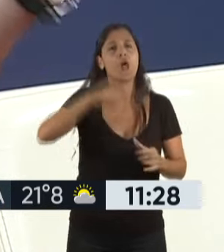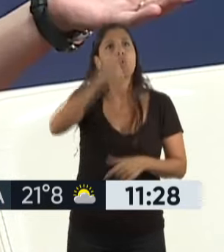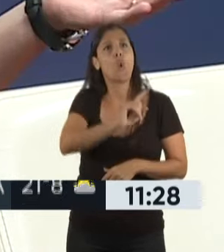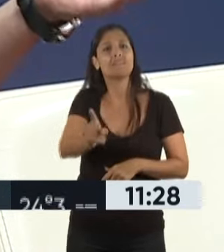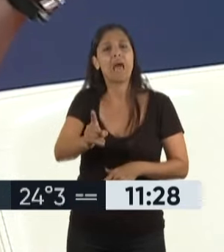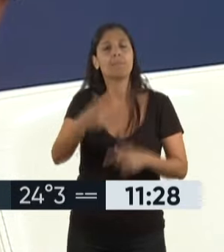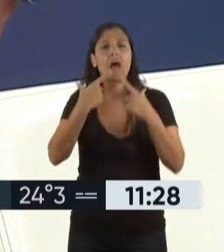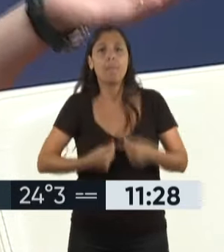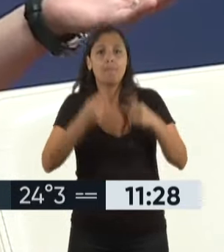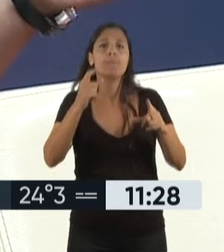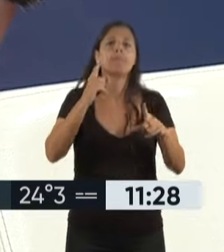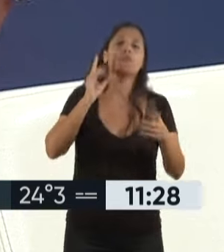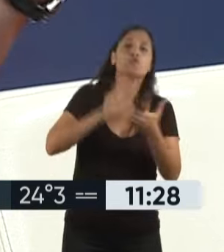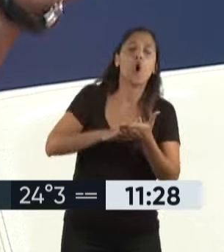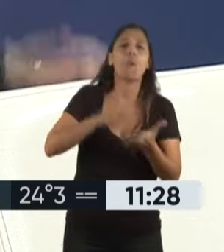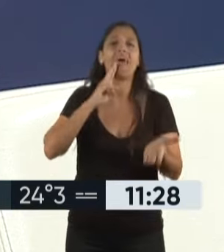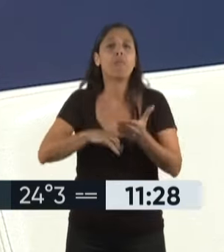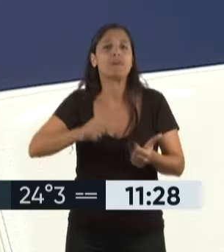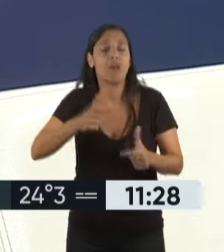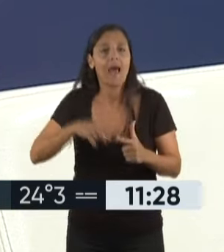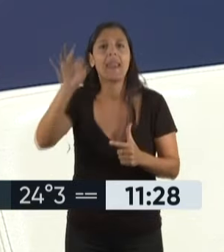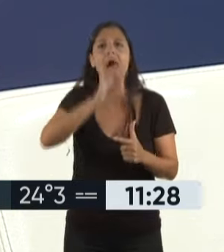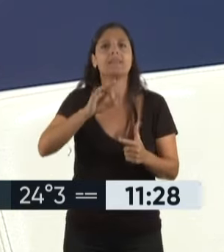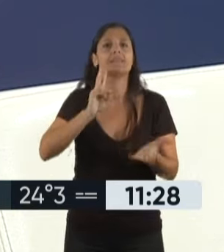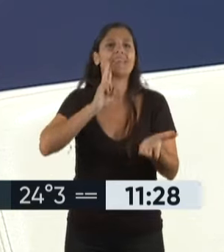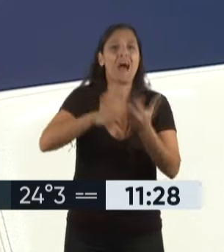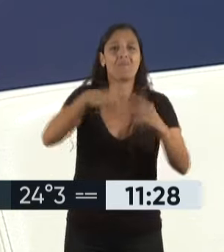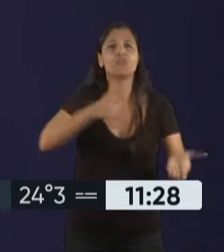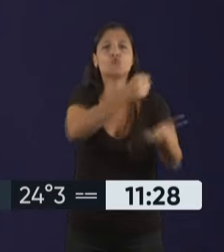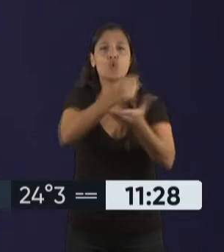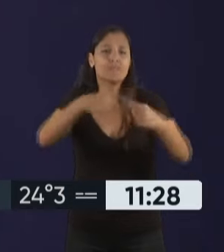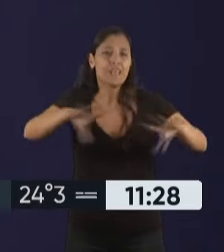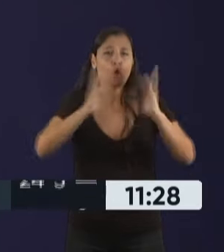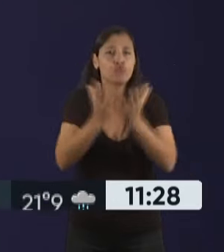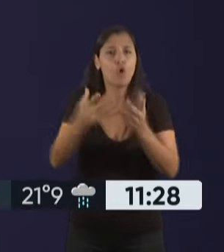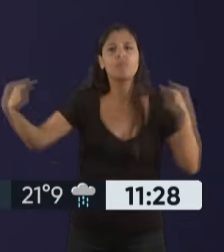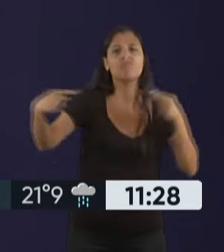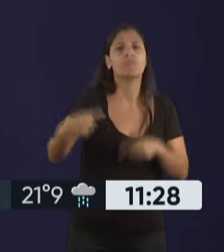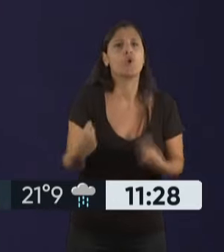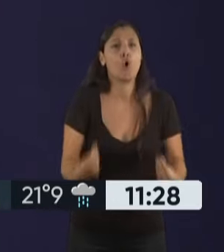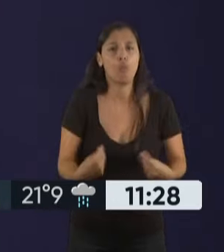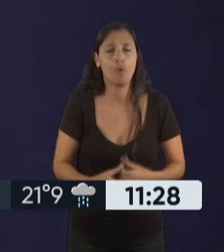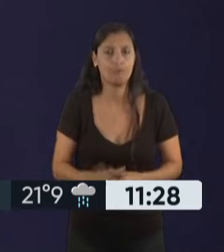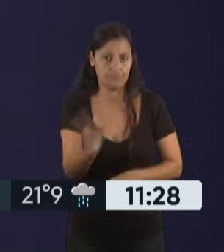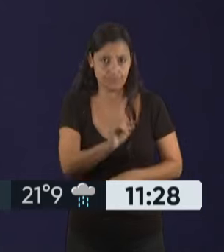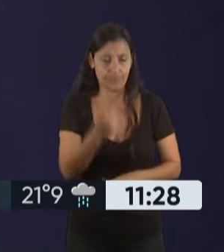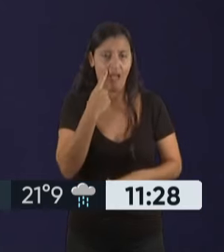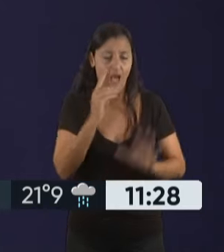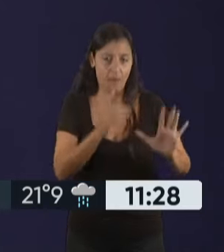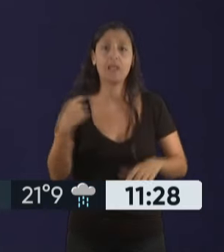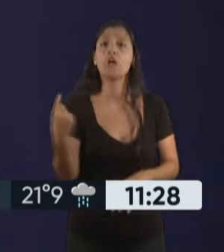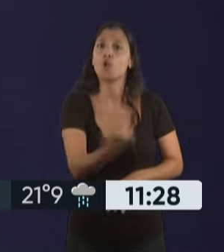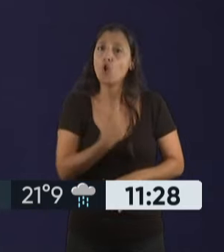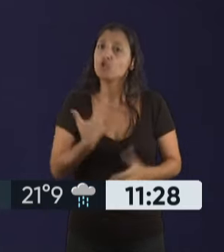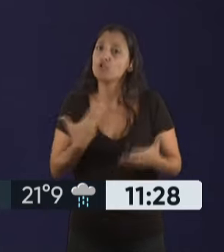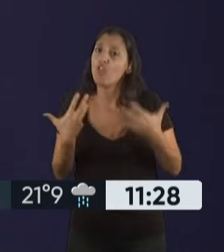haciendo con impuesto a la ganancia paquete fiscal y también algunos subsidios gracias no no no no no no eh A ver nosotros